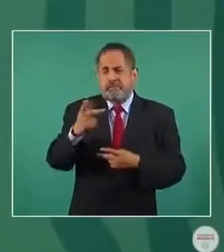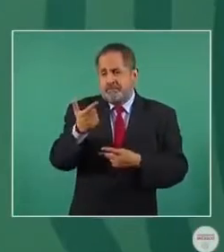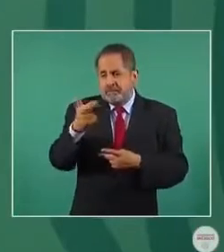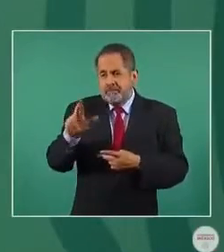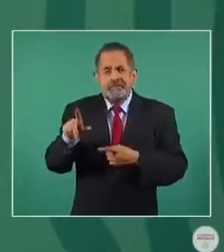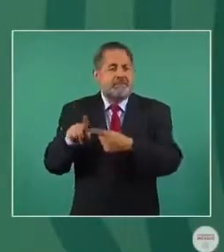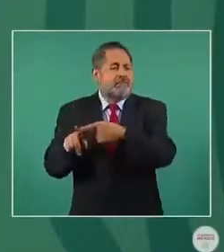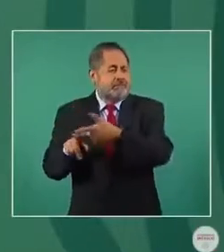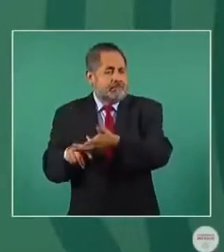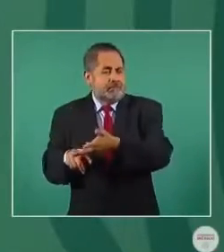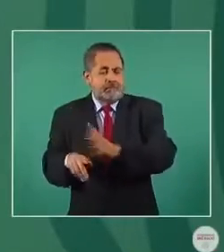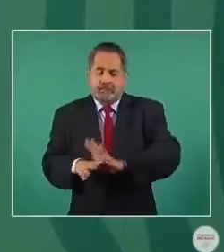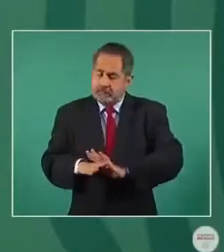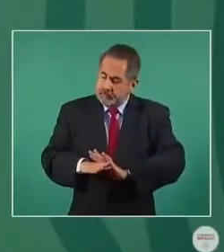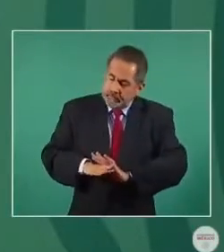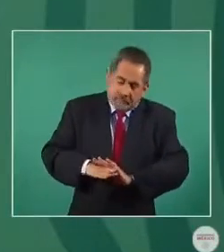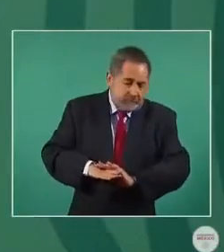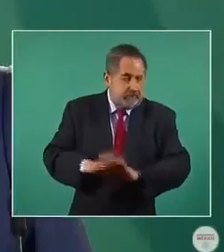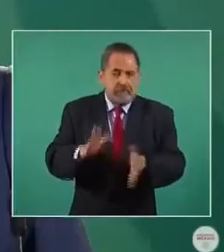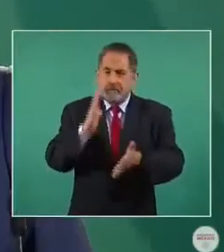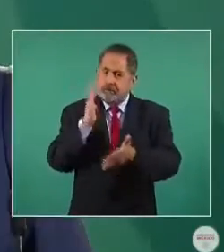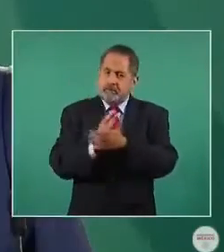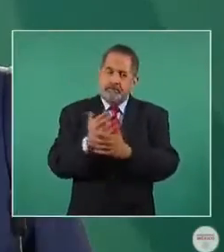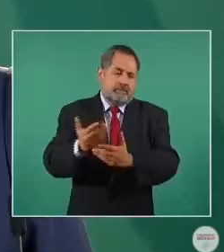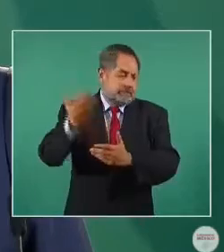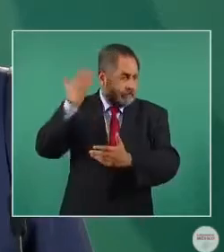pero eso ya cambió,